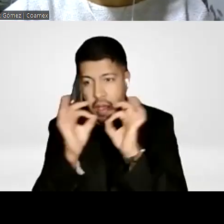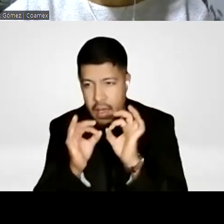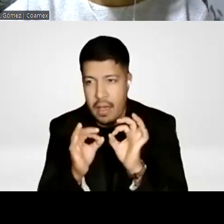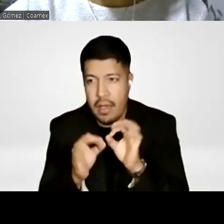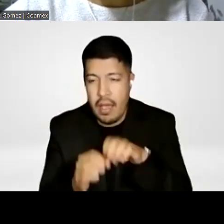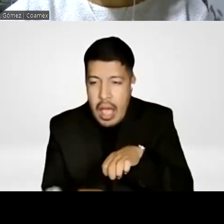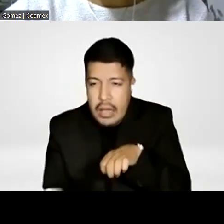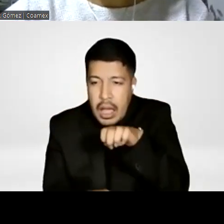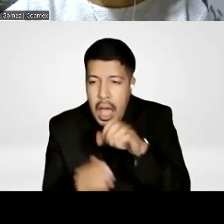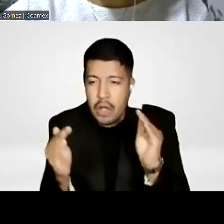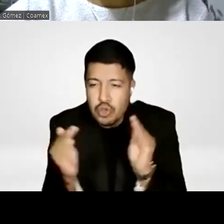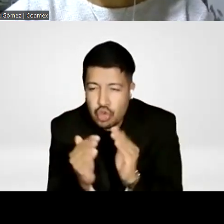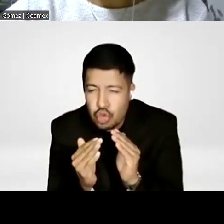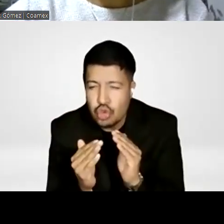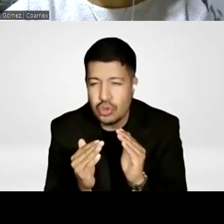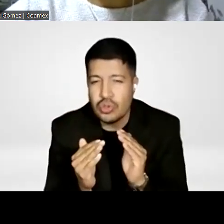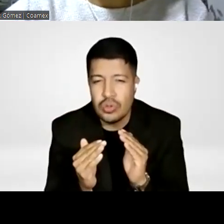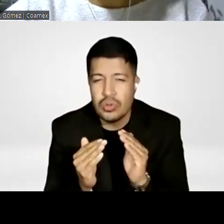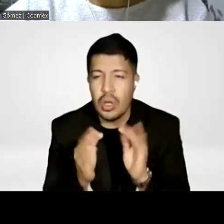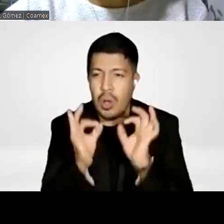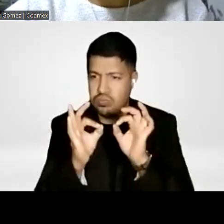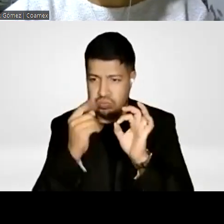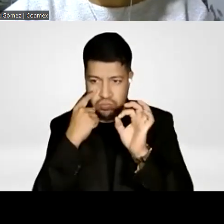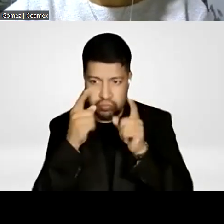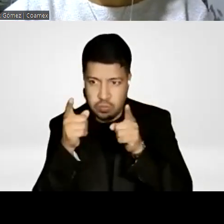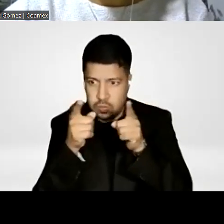de forma simétrica, que no lo veas